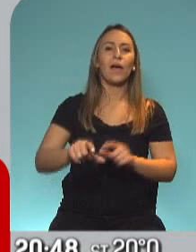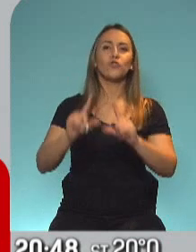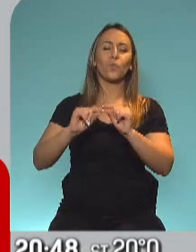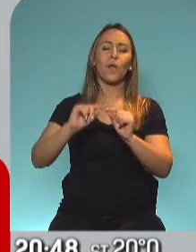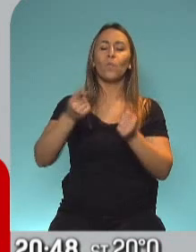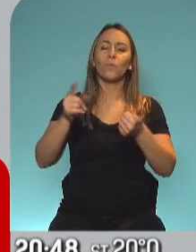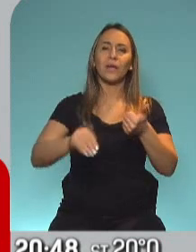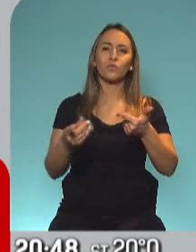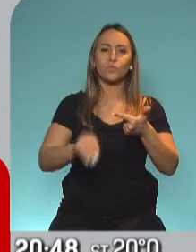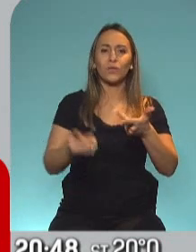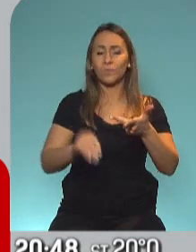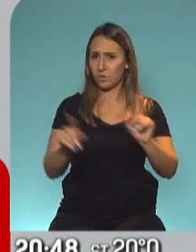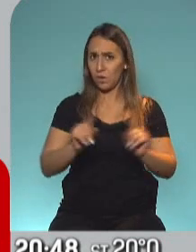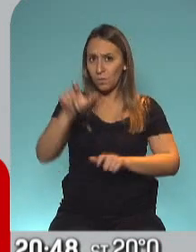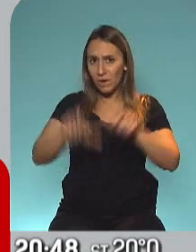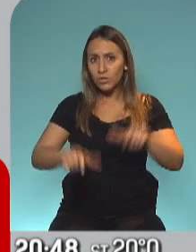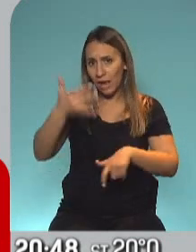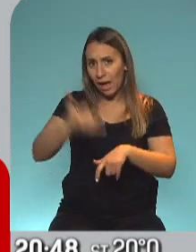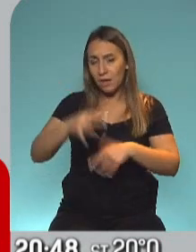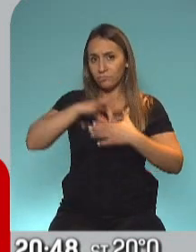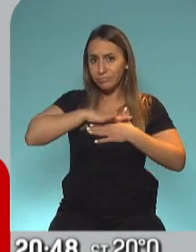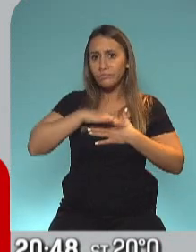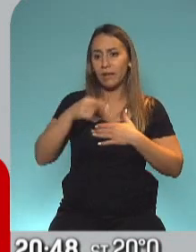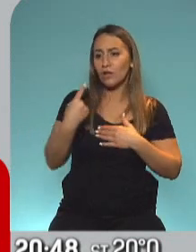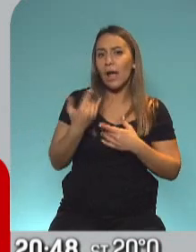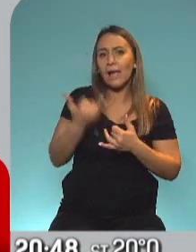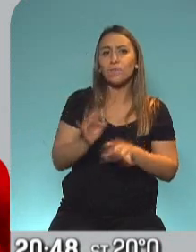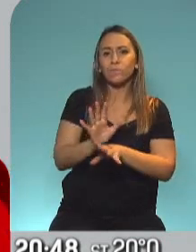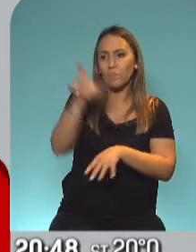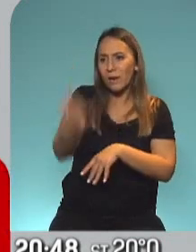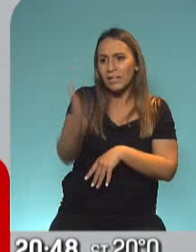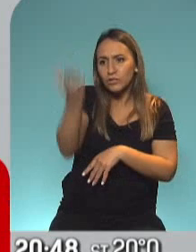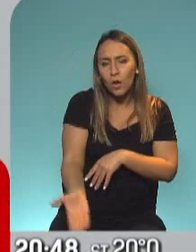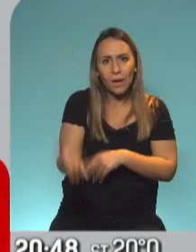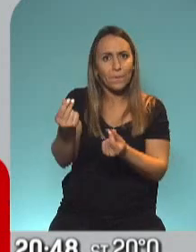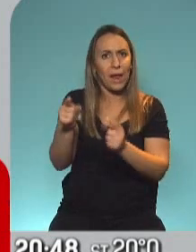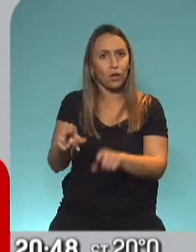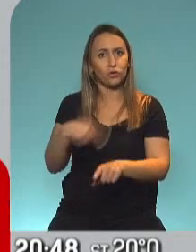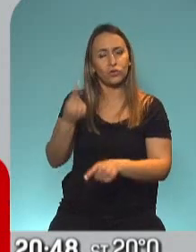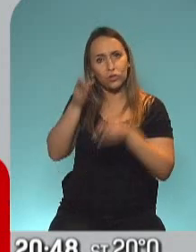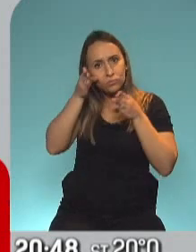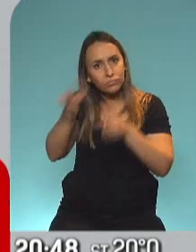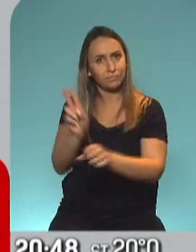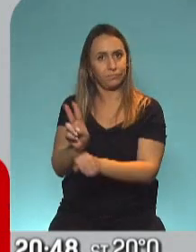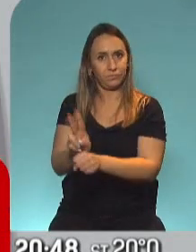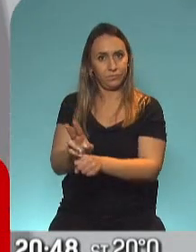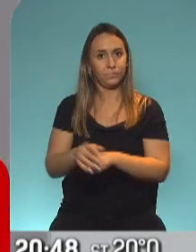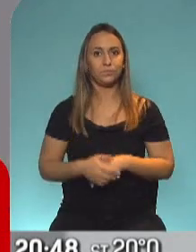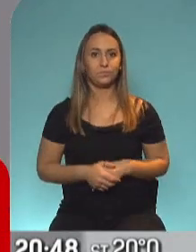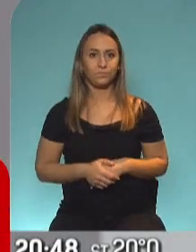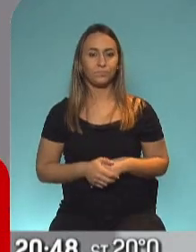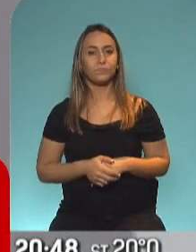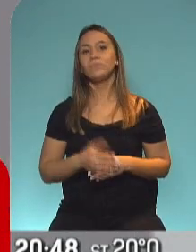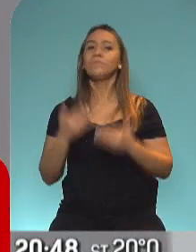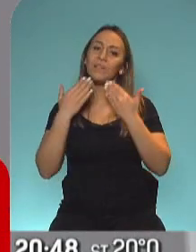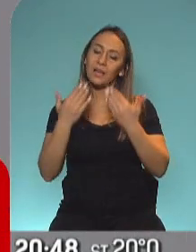número. Cada enfermo tiene un nombre y apellido, y eso es lo que priorizamos desde el gobierno. Muy lógico. Muy gentil por estos